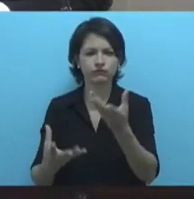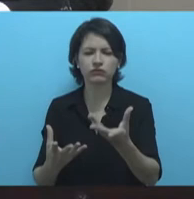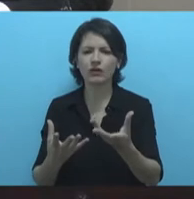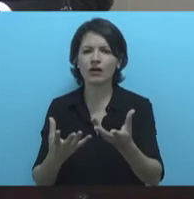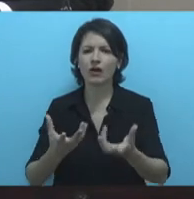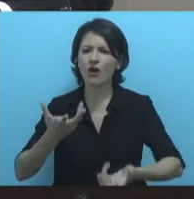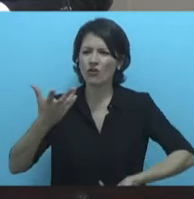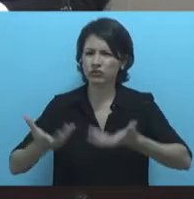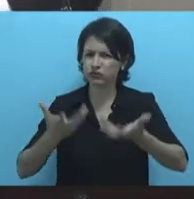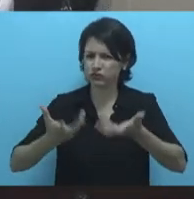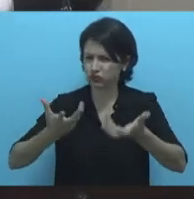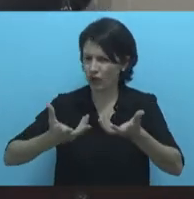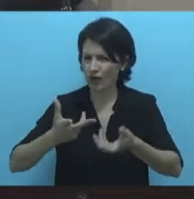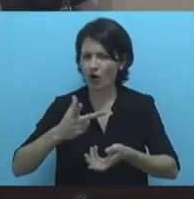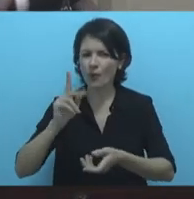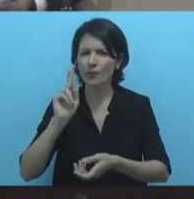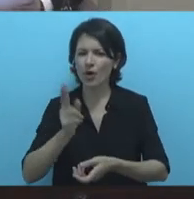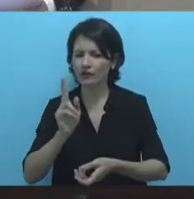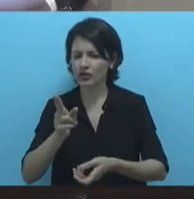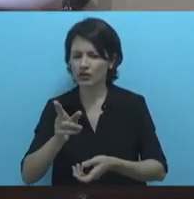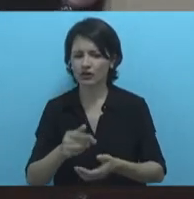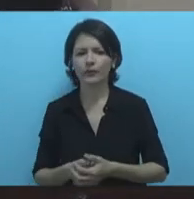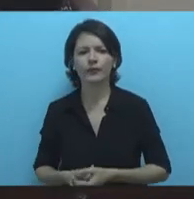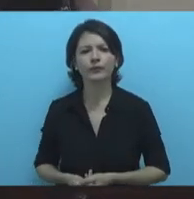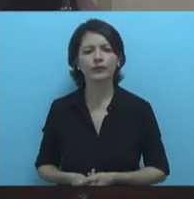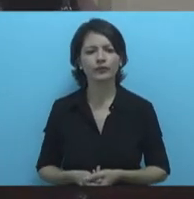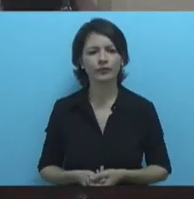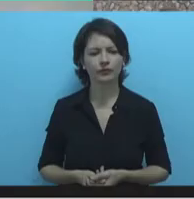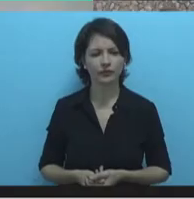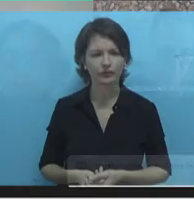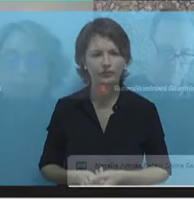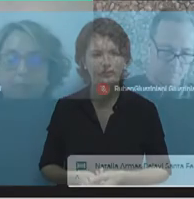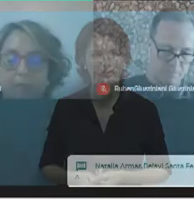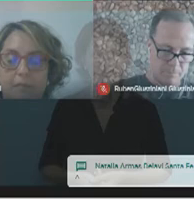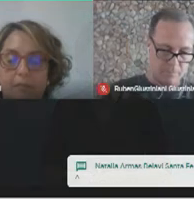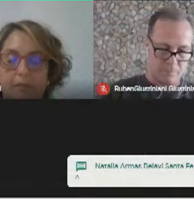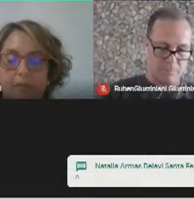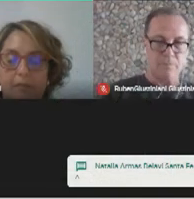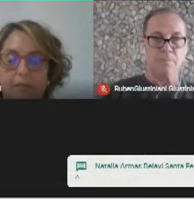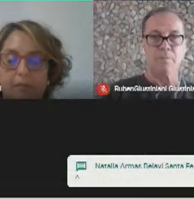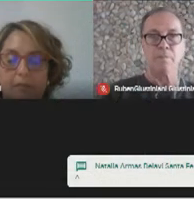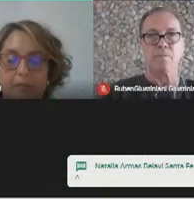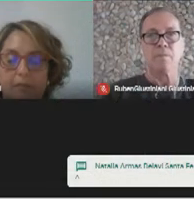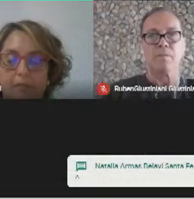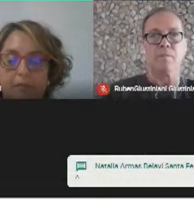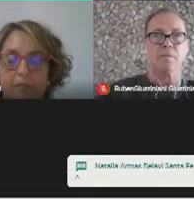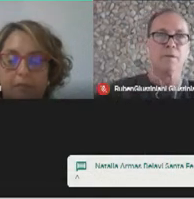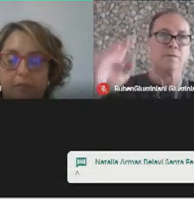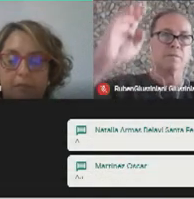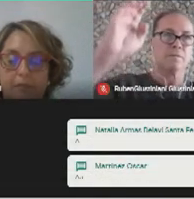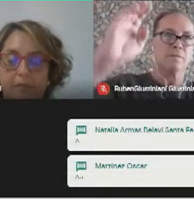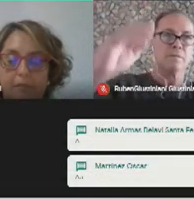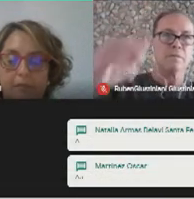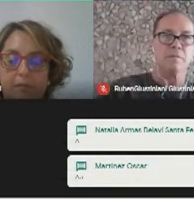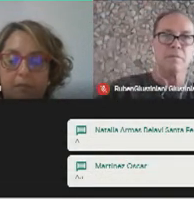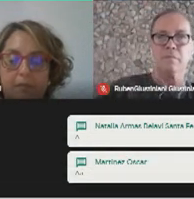rutas de todo el territorio provincial tenemos a consideración el proyecto de comunicación aprobado